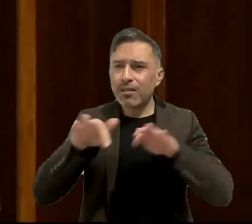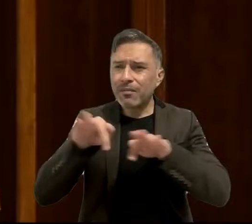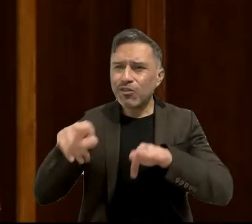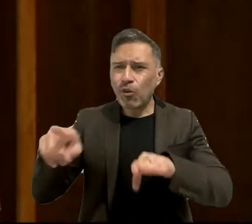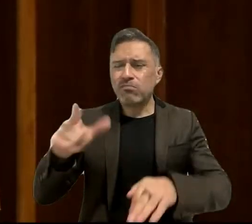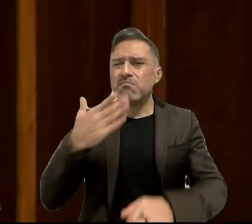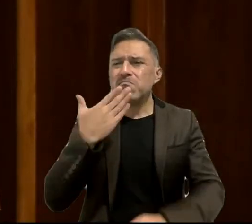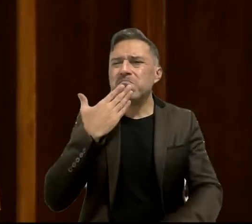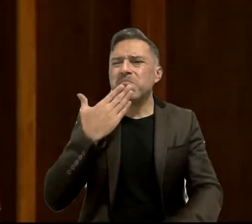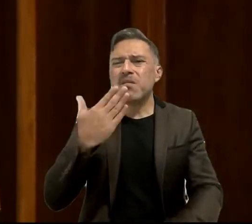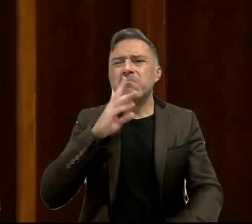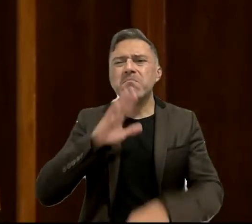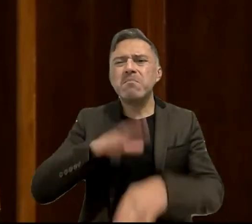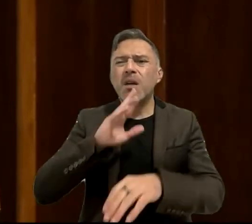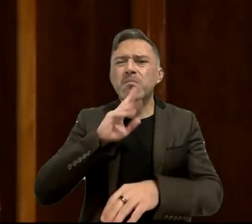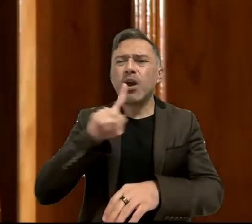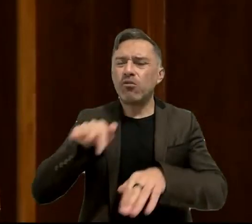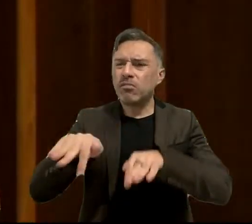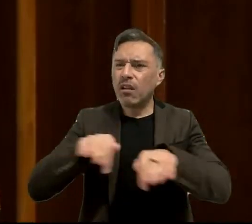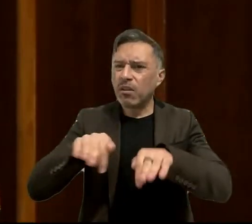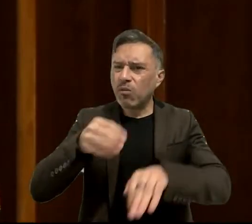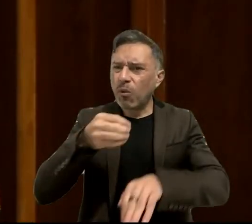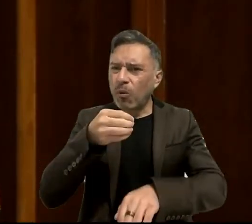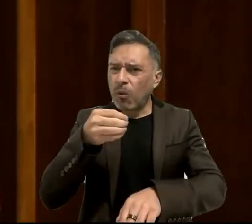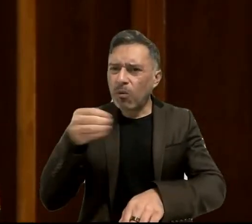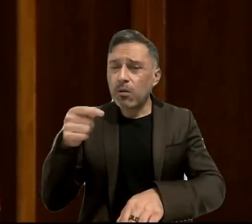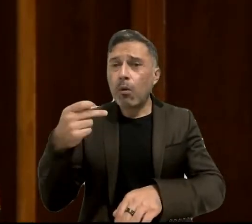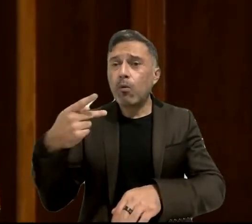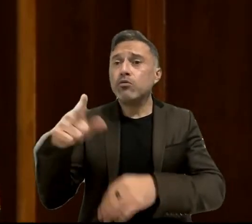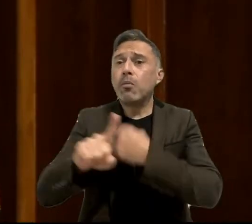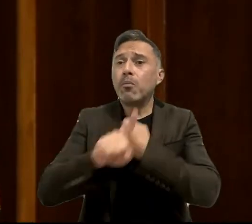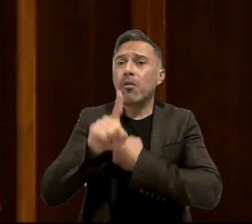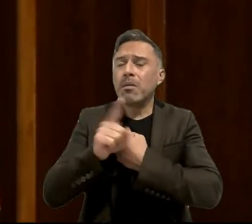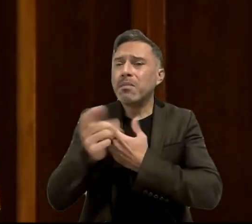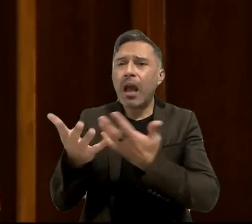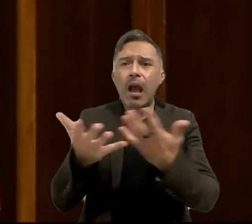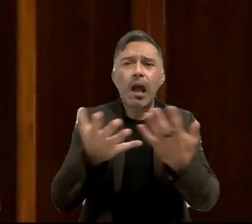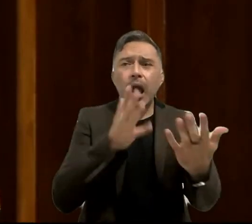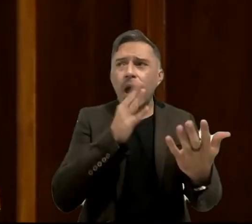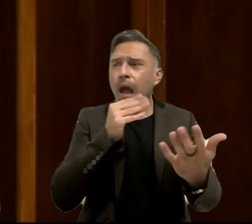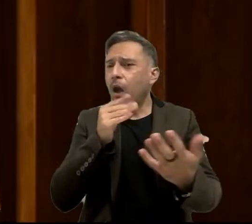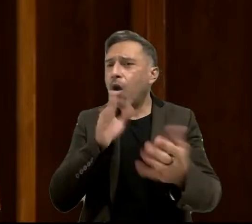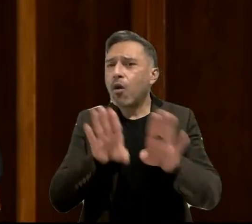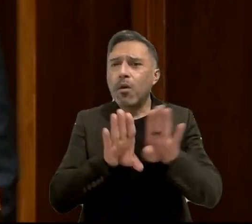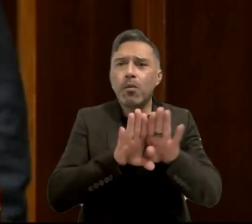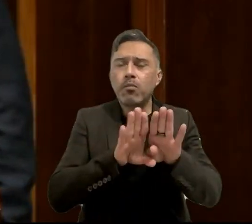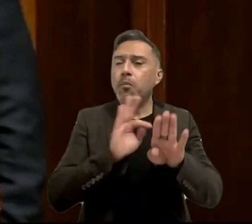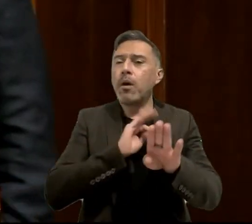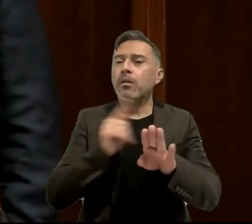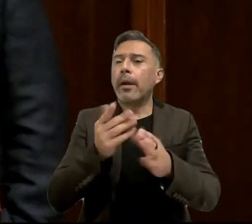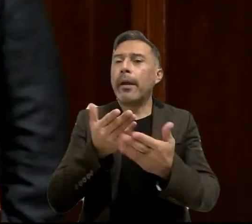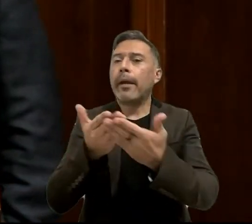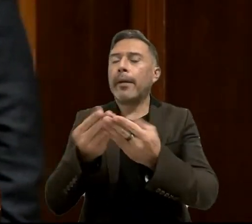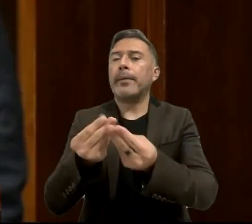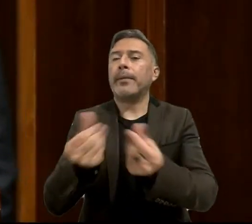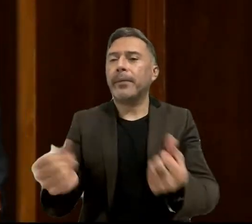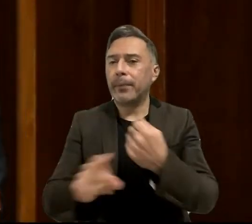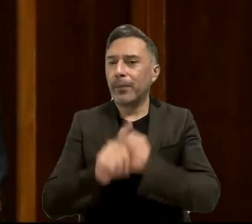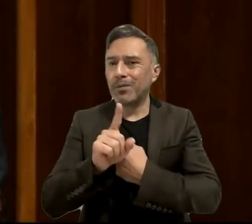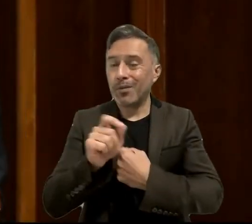también cauce a sus propios problemas. No hay funcionarios que quieran violentar los derechos